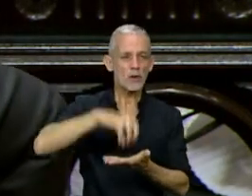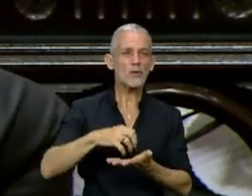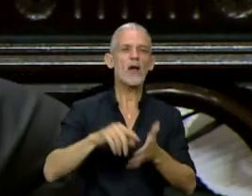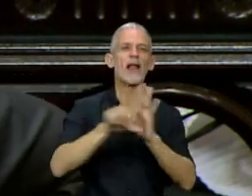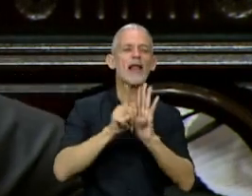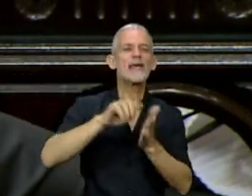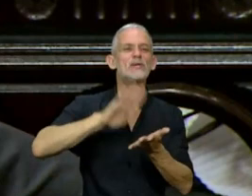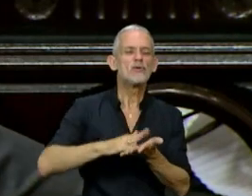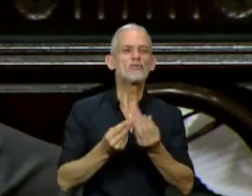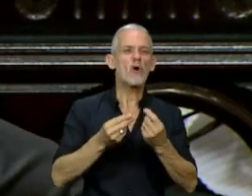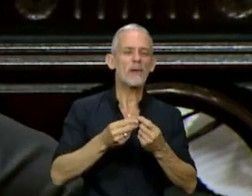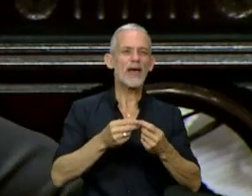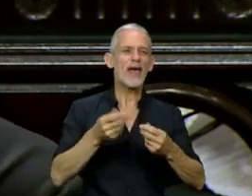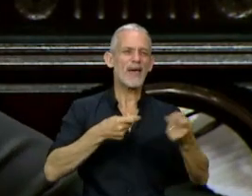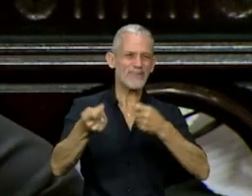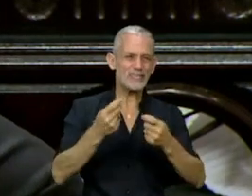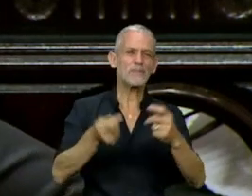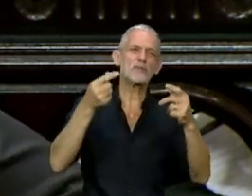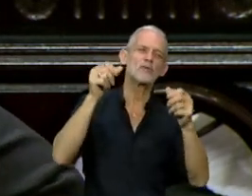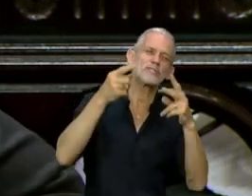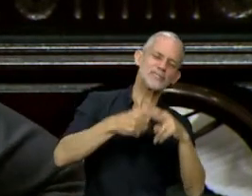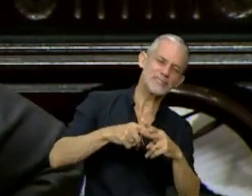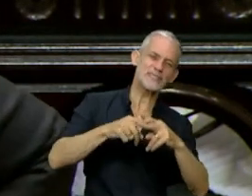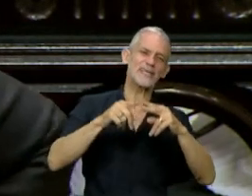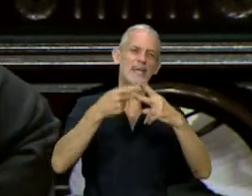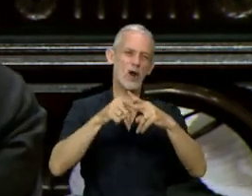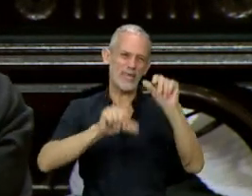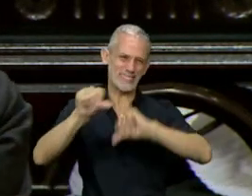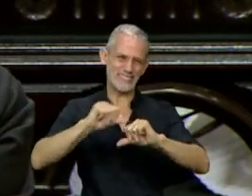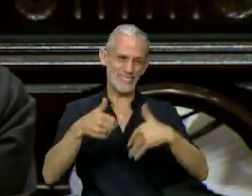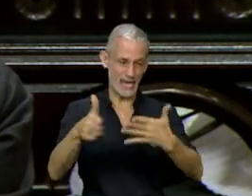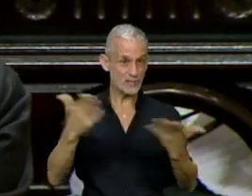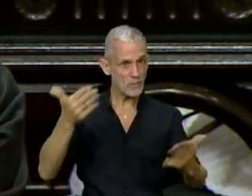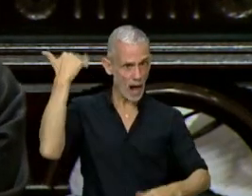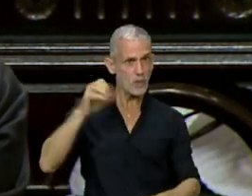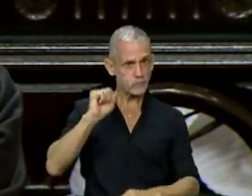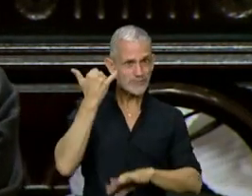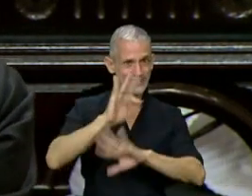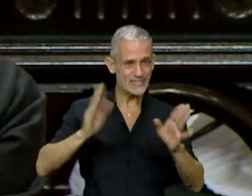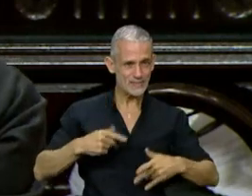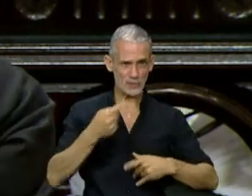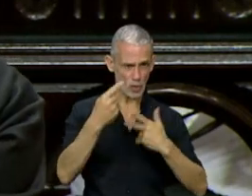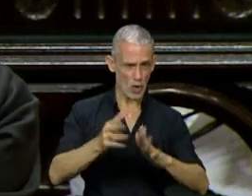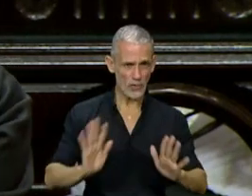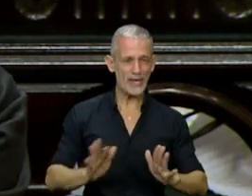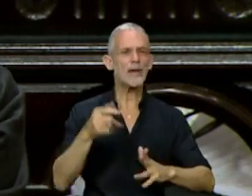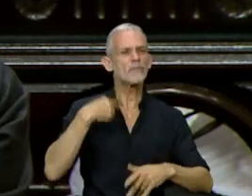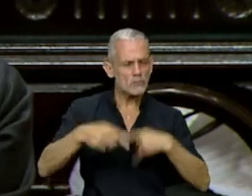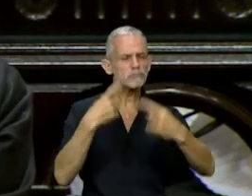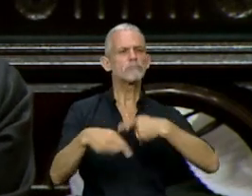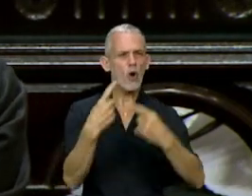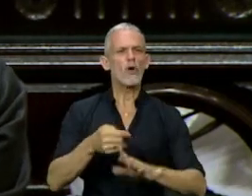de Financiamiento Plurianual de la Ciencia y la Tecnología. Lo digo porque lo dije la otra vez en un momento trascendente.